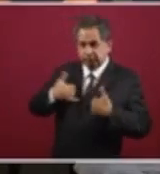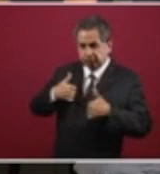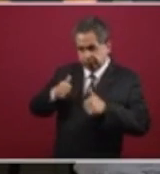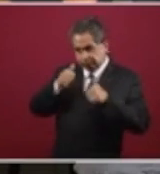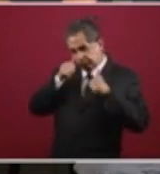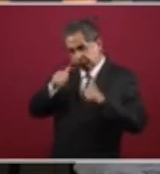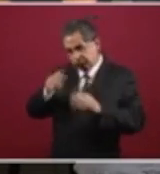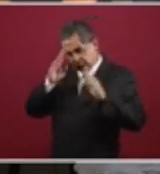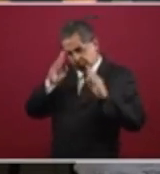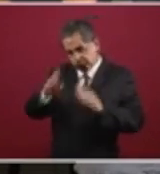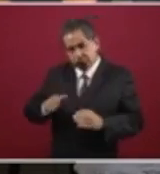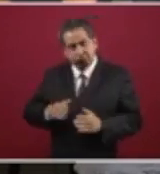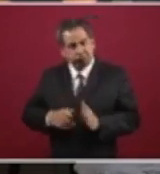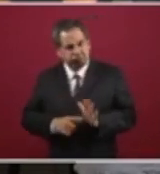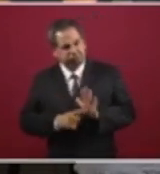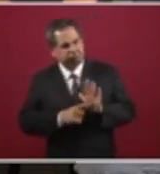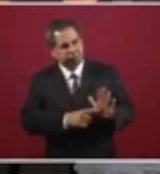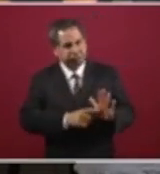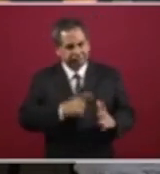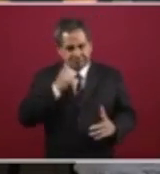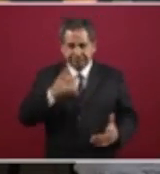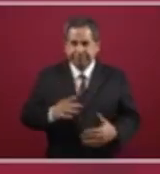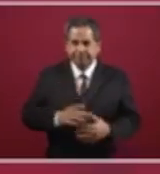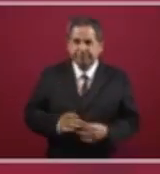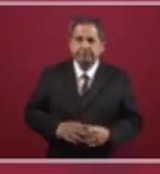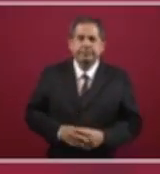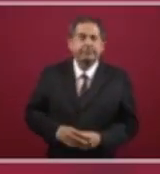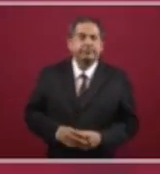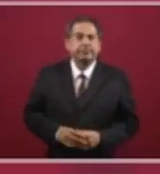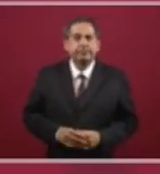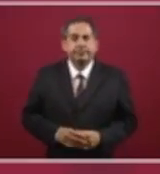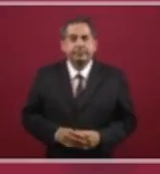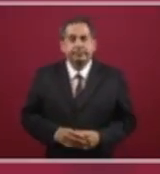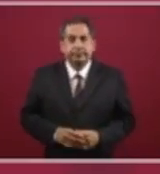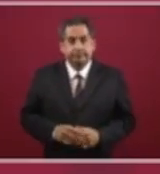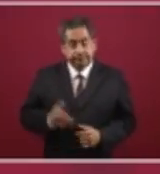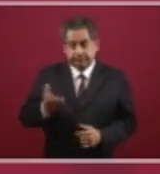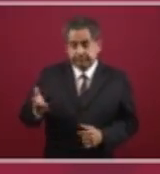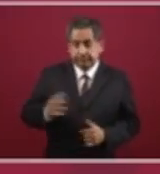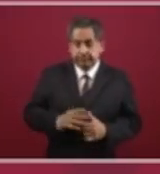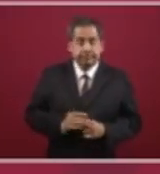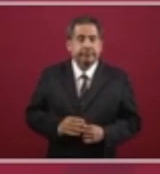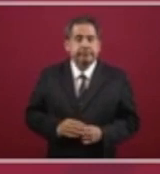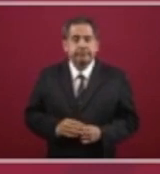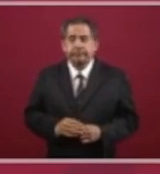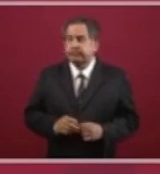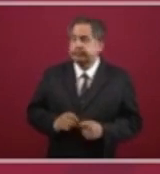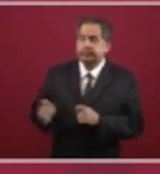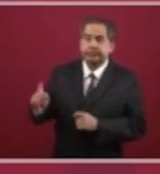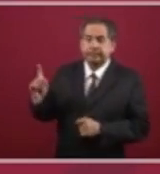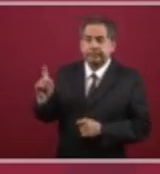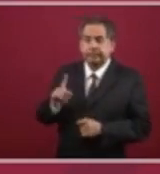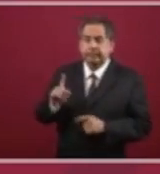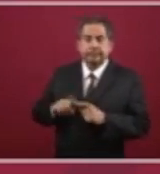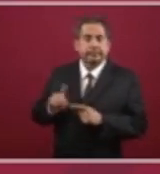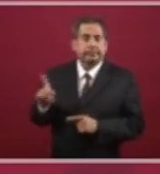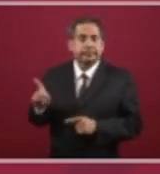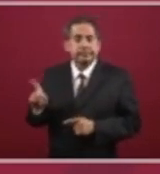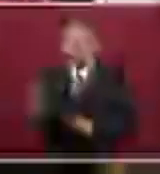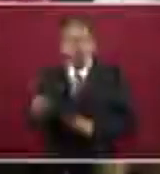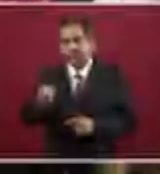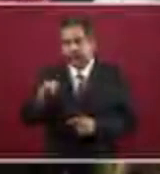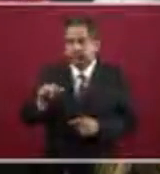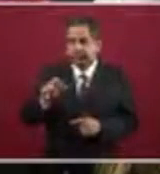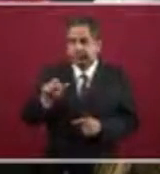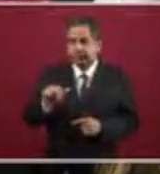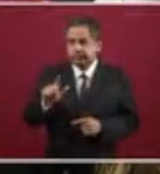favor de los jóvenes. Entonces, si les parece, le damos la palabra a María